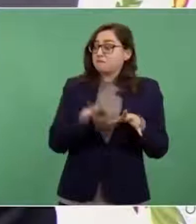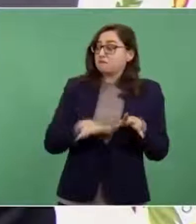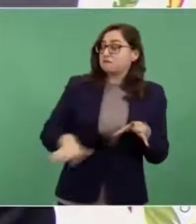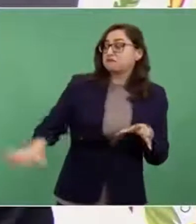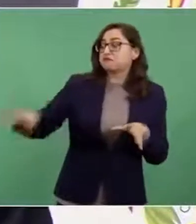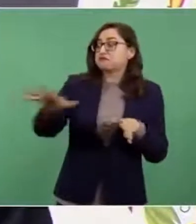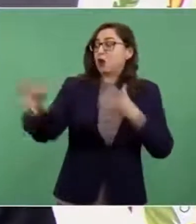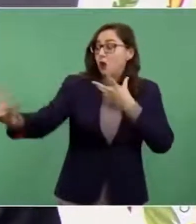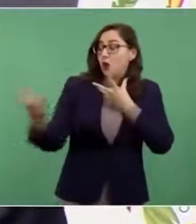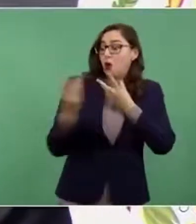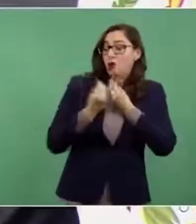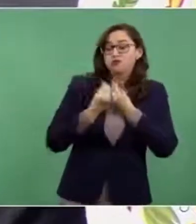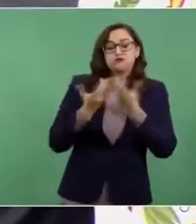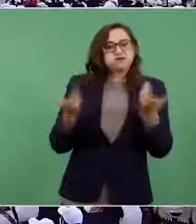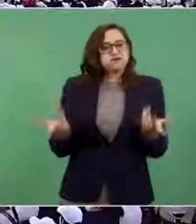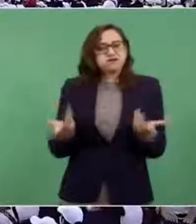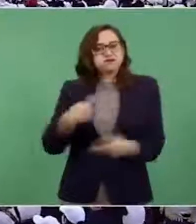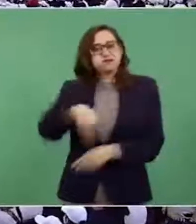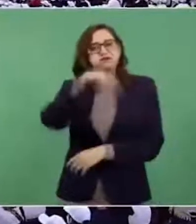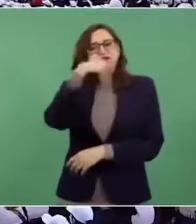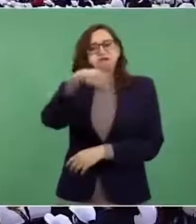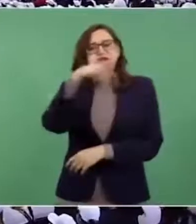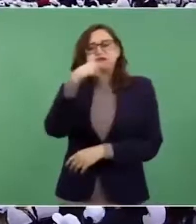pueblo de México!